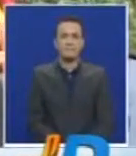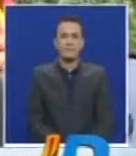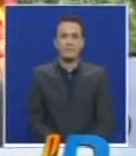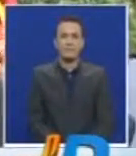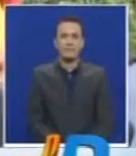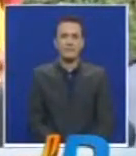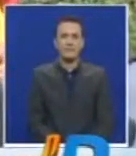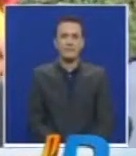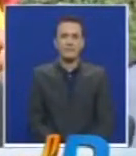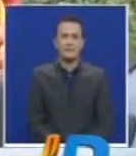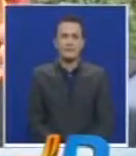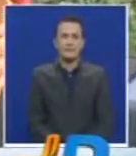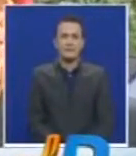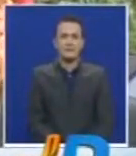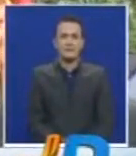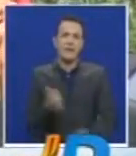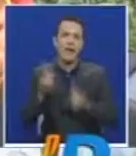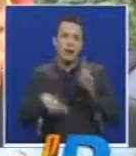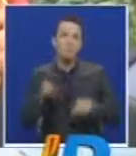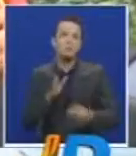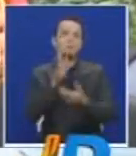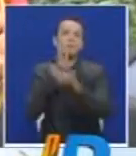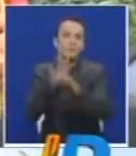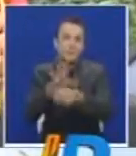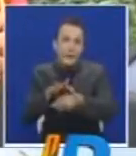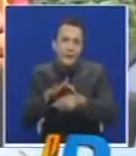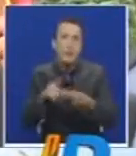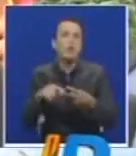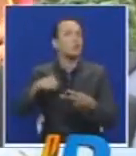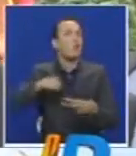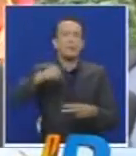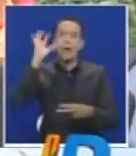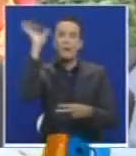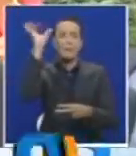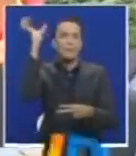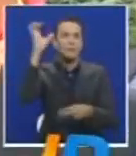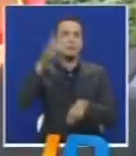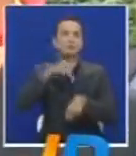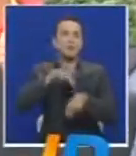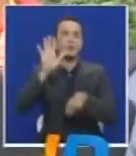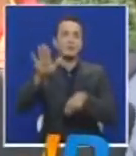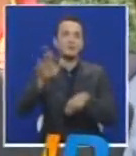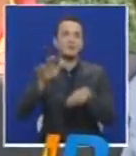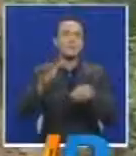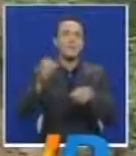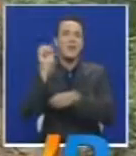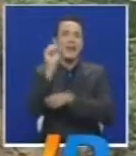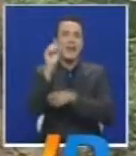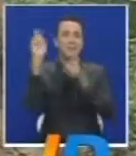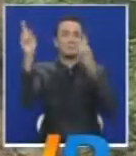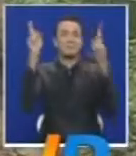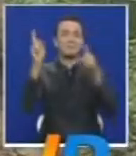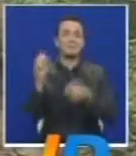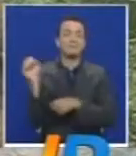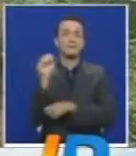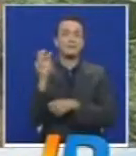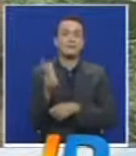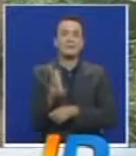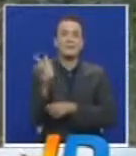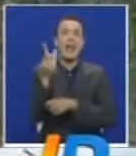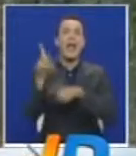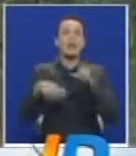para... que tiene que salir al médico, que no viene a ambulancia, no le toca salir al médico en la chiva o algo, pues es difícil. A diario los vehículos se